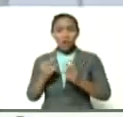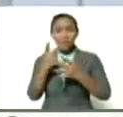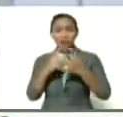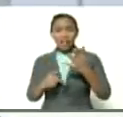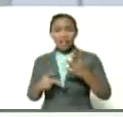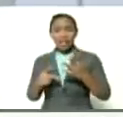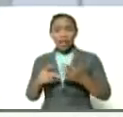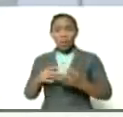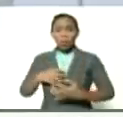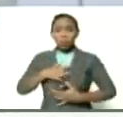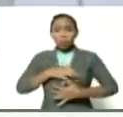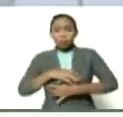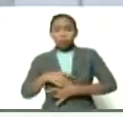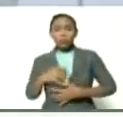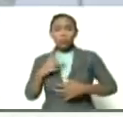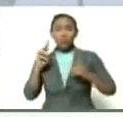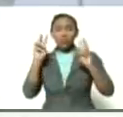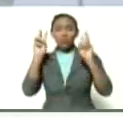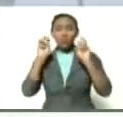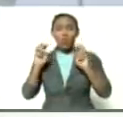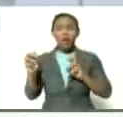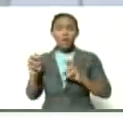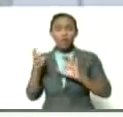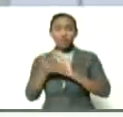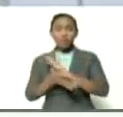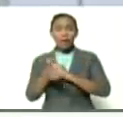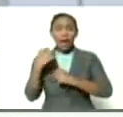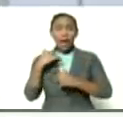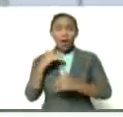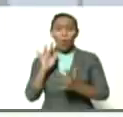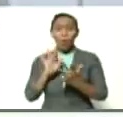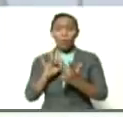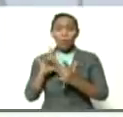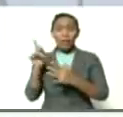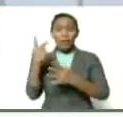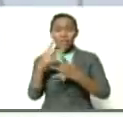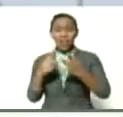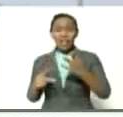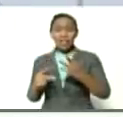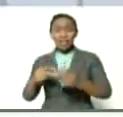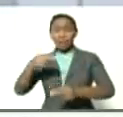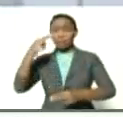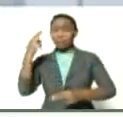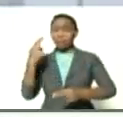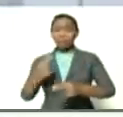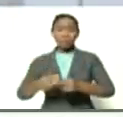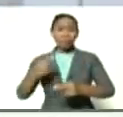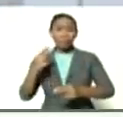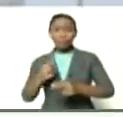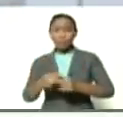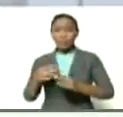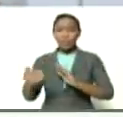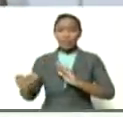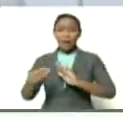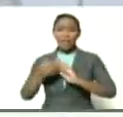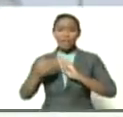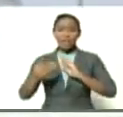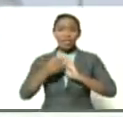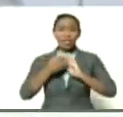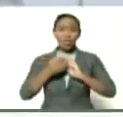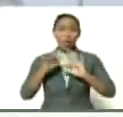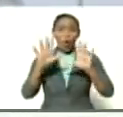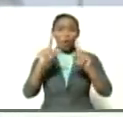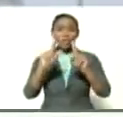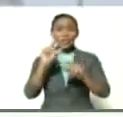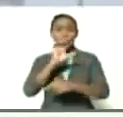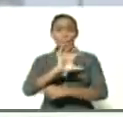las mutaciones, cada vez que hay un contacto, aparecieron estas variantes súper peligrosas que está afectando a 11